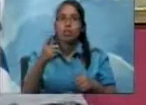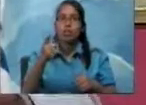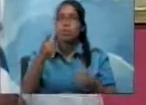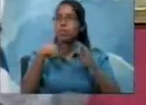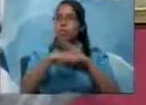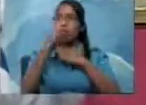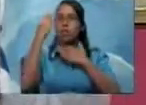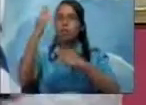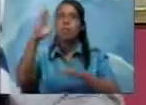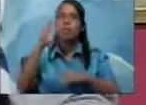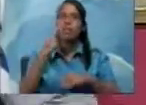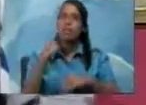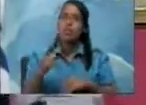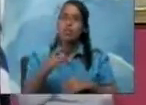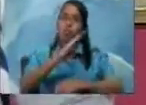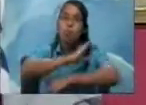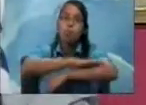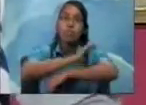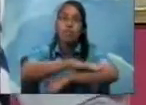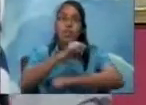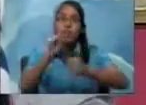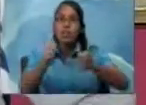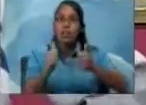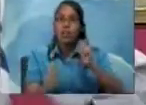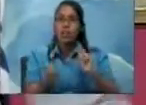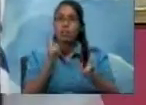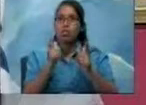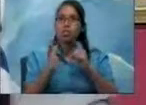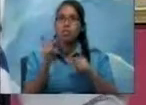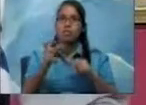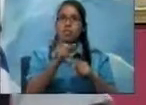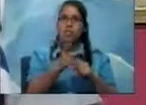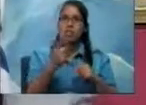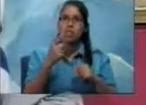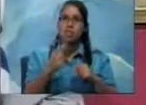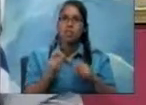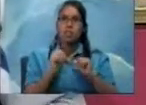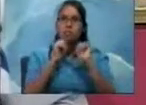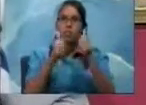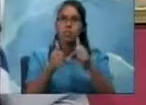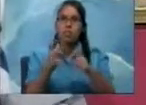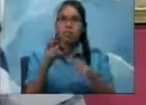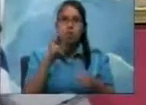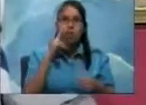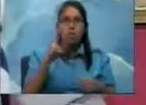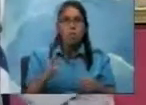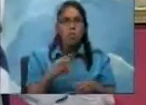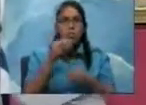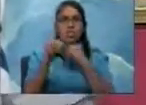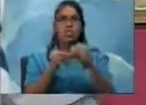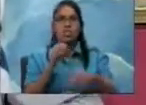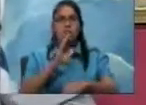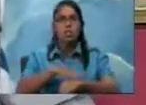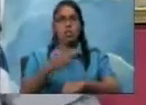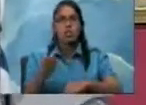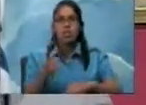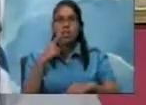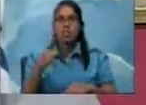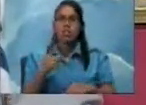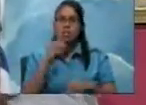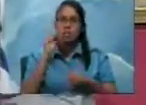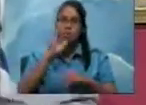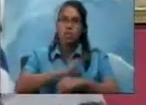despedir le digo pórtate bien y hay algunas personas que empiezan a cigar Pero qué me viste haciendo qué me viste me viste en